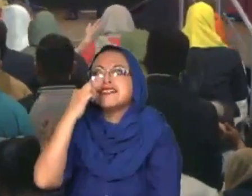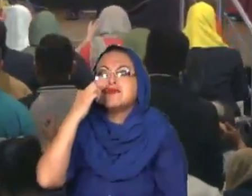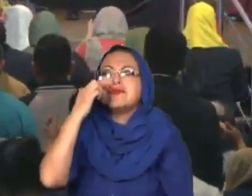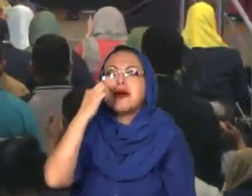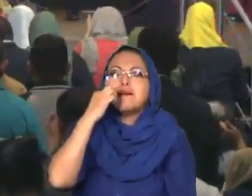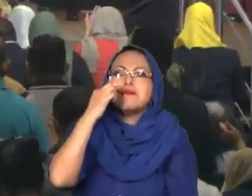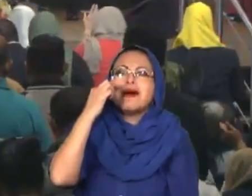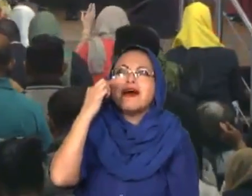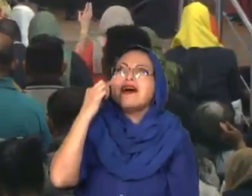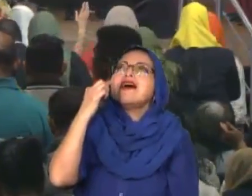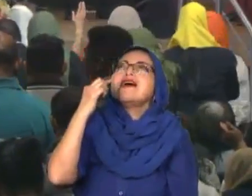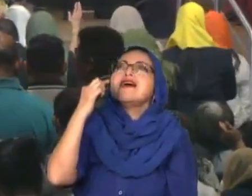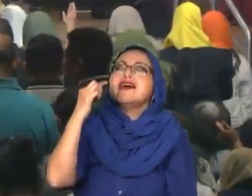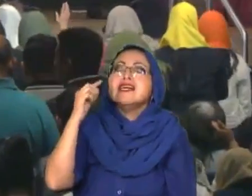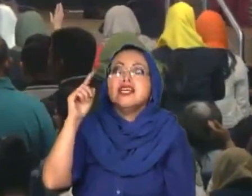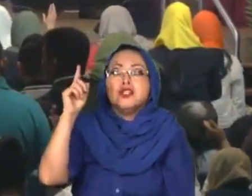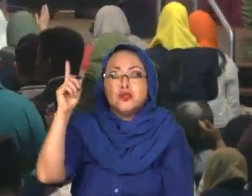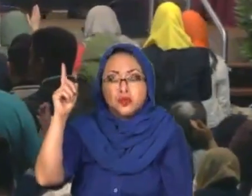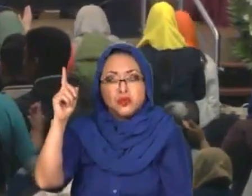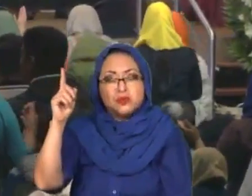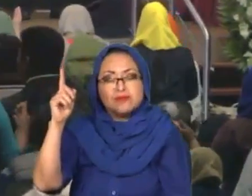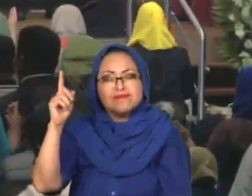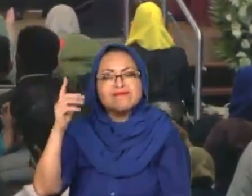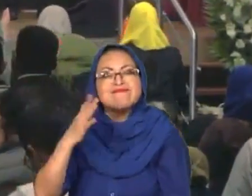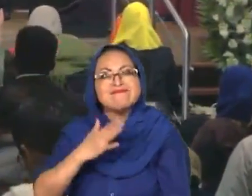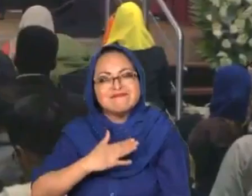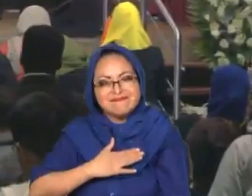una adoración tan profunda a ti.